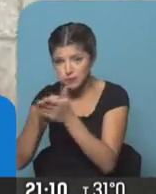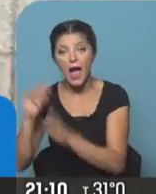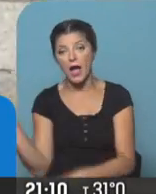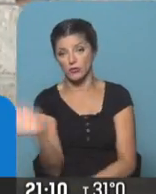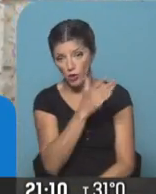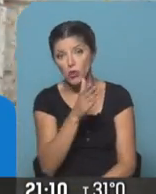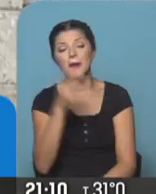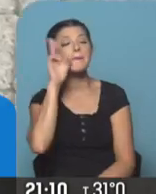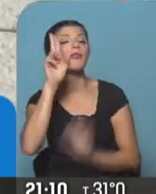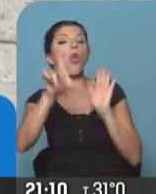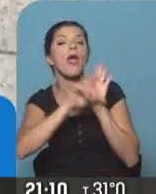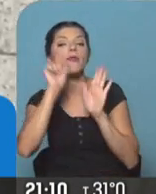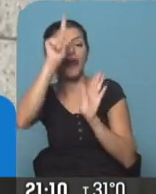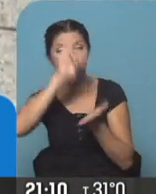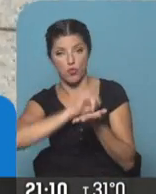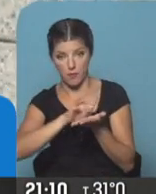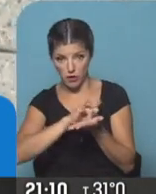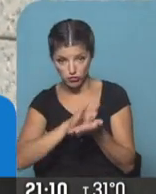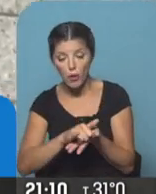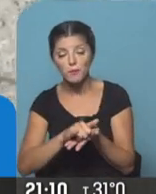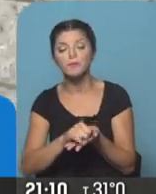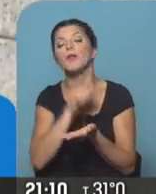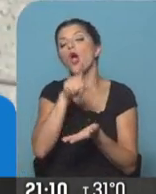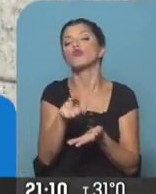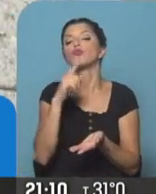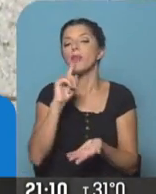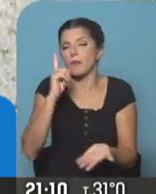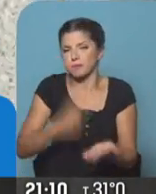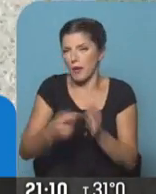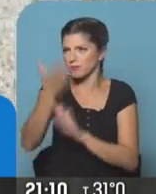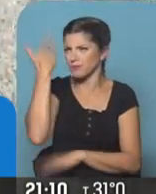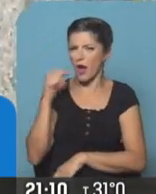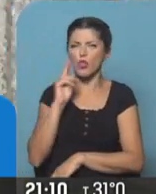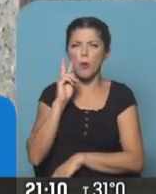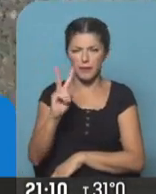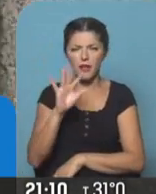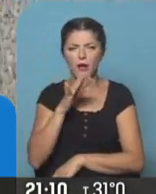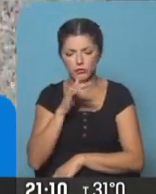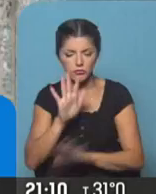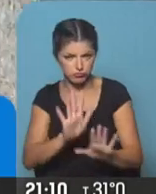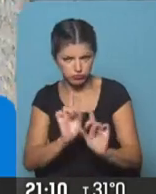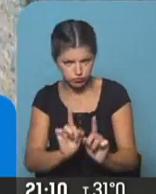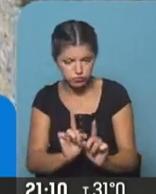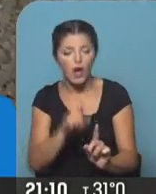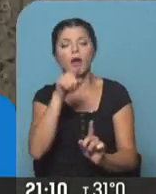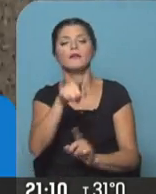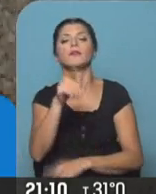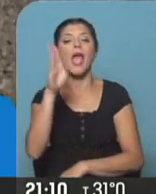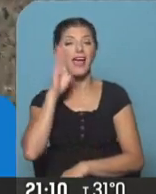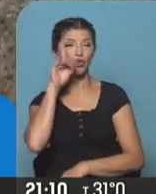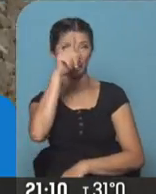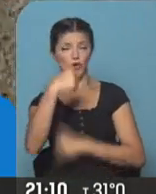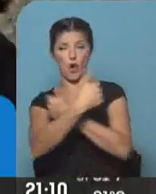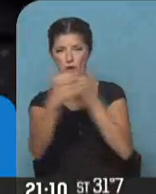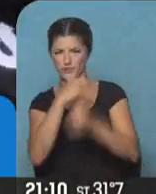de Nueva York. Aquel fallo quedó en firme en 2014, cuando la Corte Suprema de Justicia de los Estados Unidos